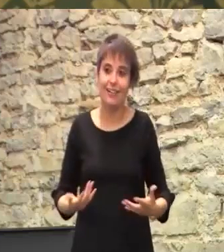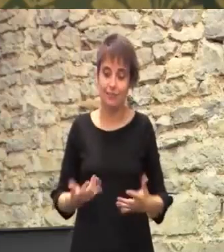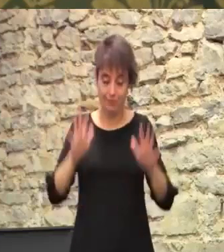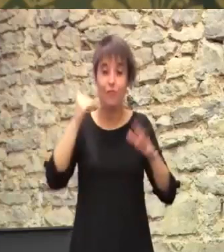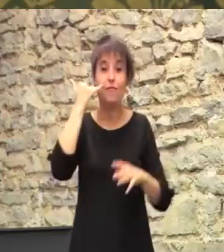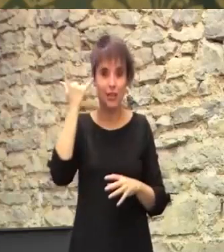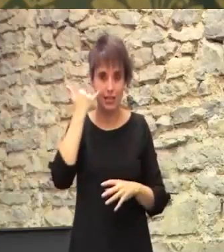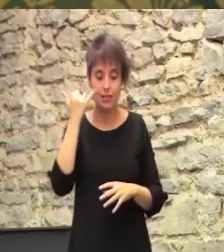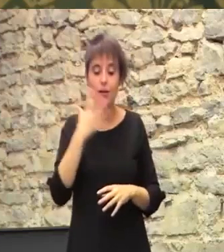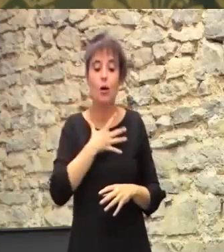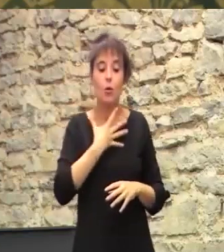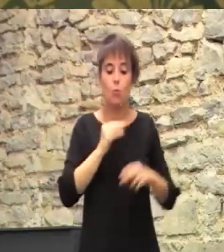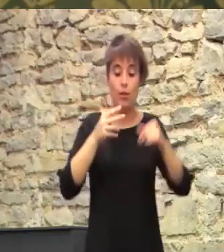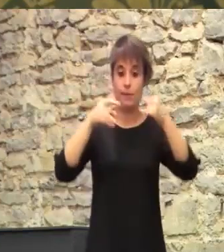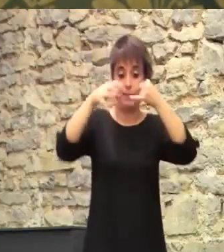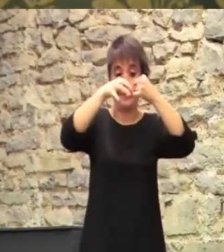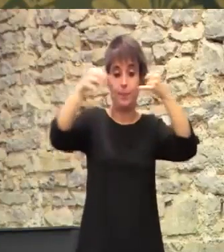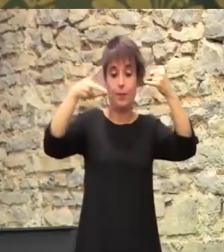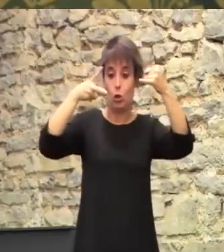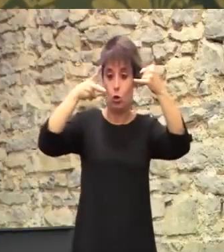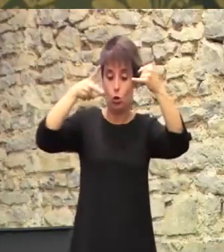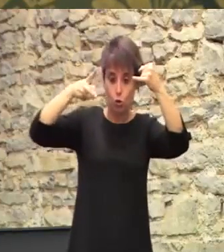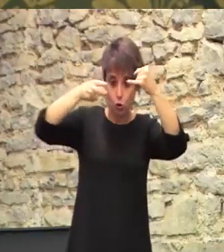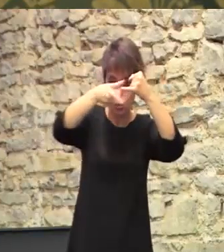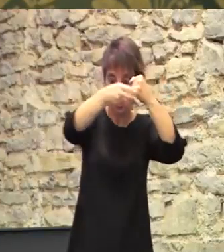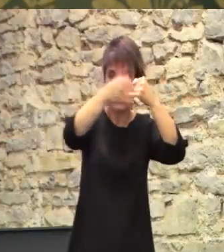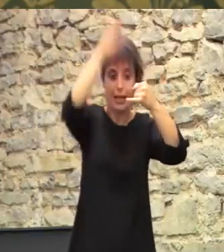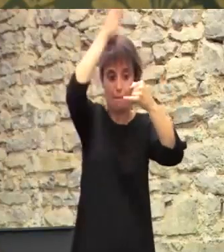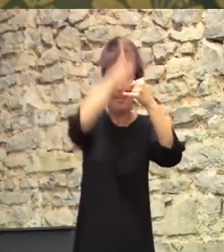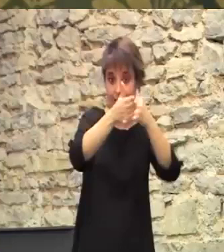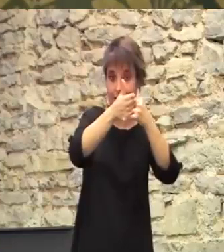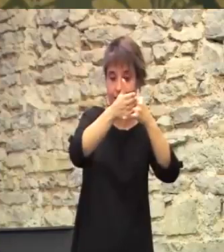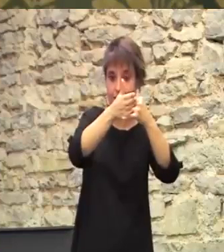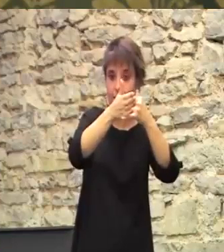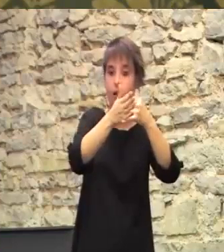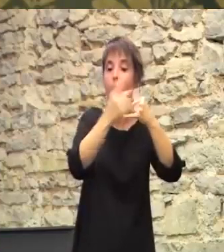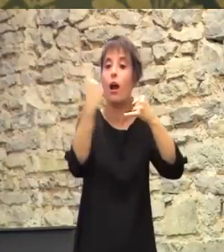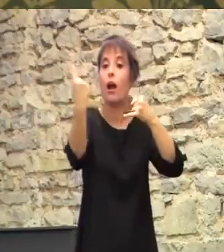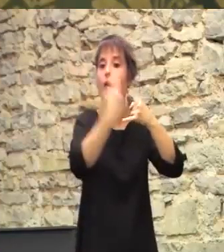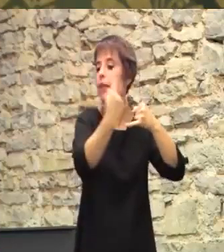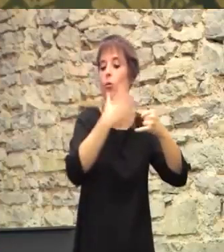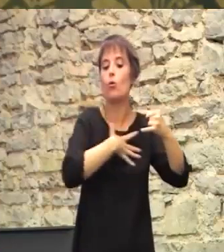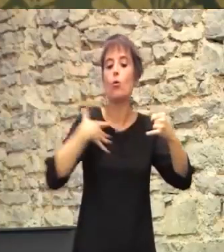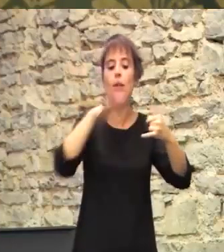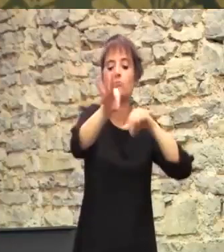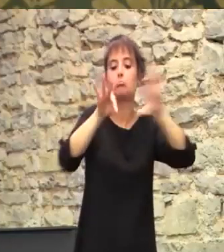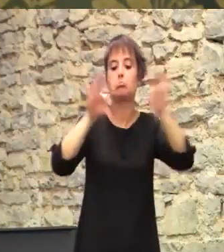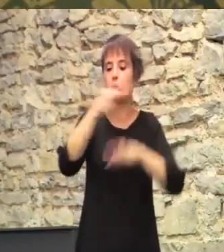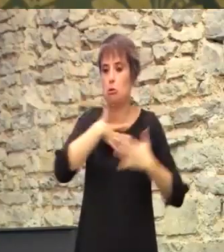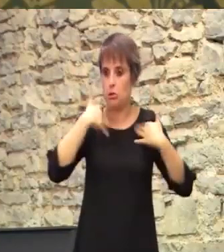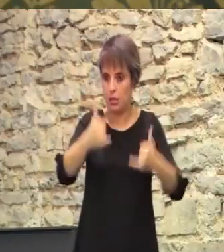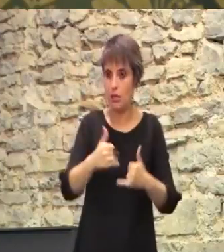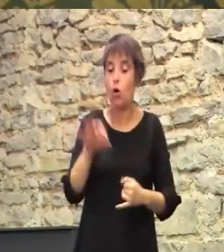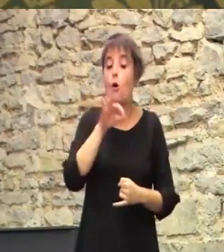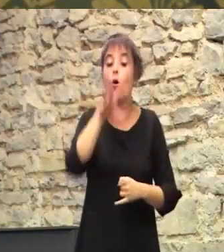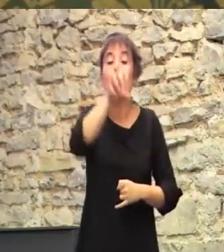primero podía cortar el el paquete de espárragos por la mitad y que cada uno comiera lo que quisiera podía